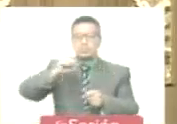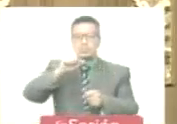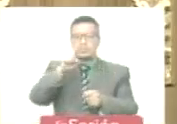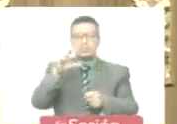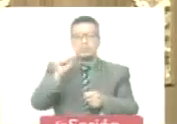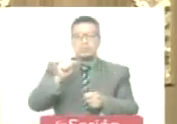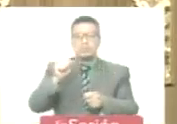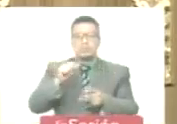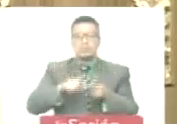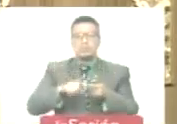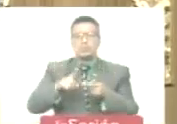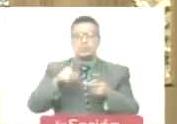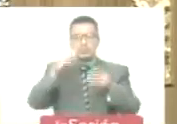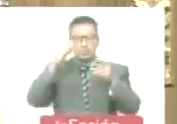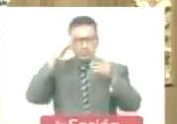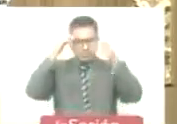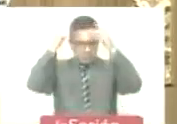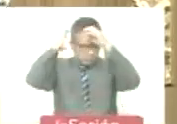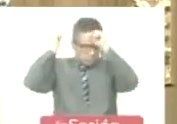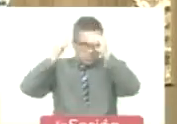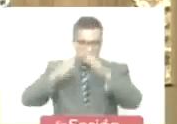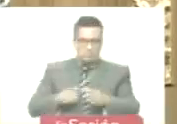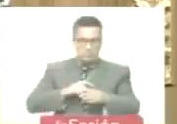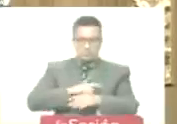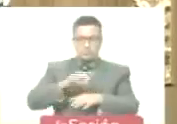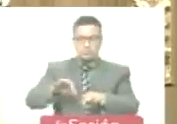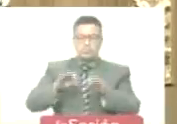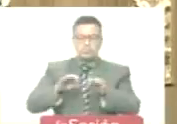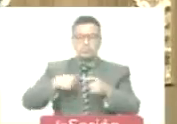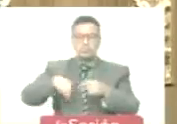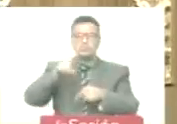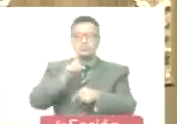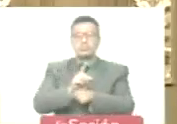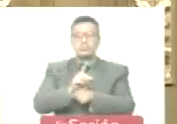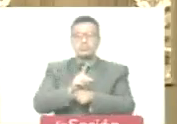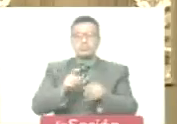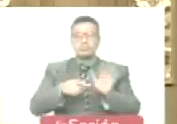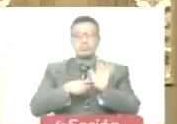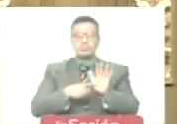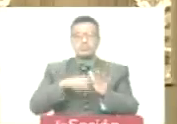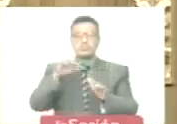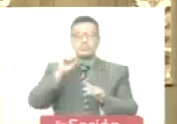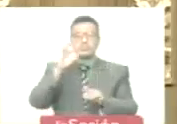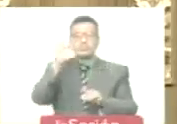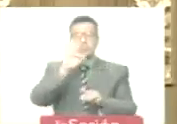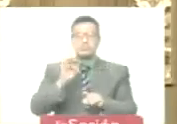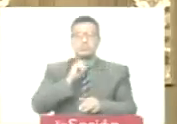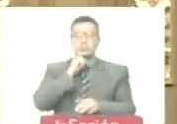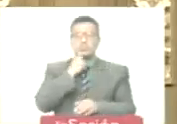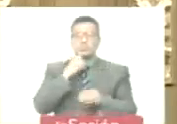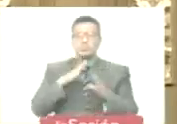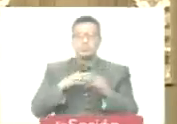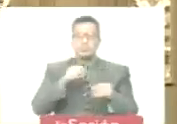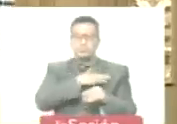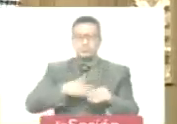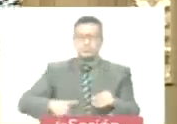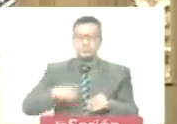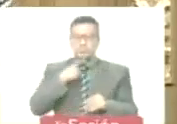Salazar Velázquez como embajador plenipotenciario ante la Federación Rusa. Es todo.